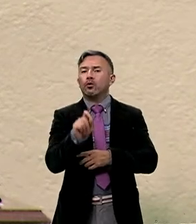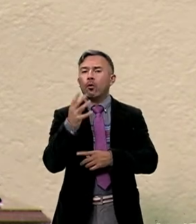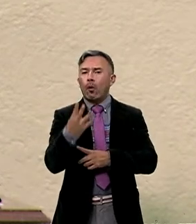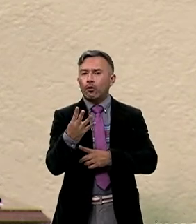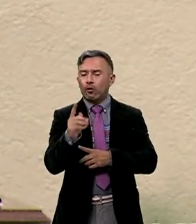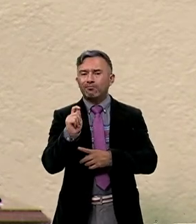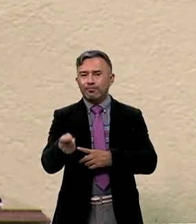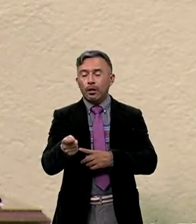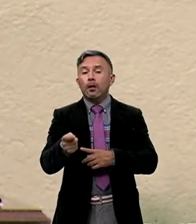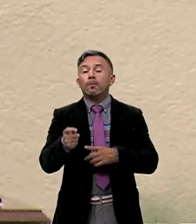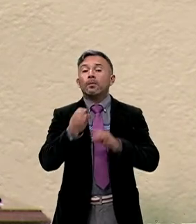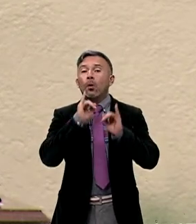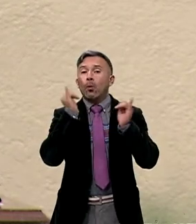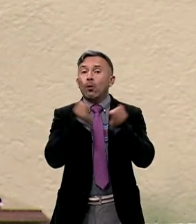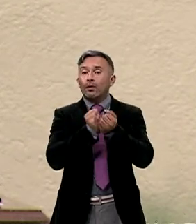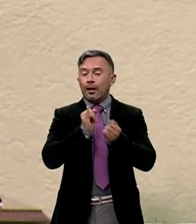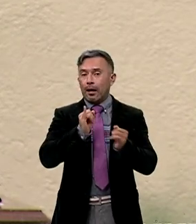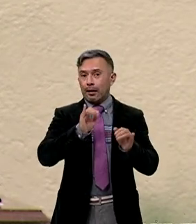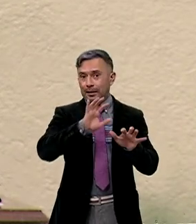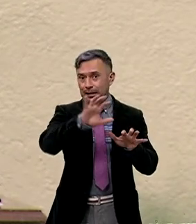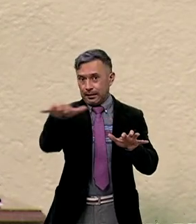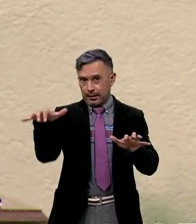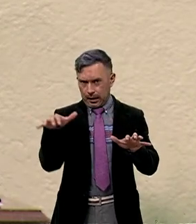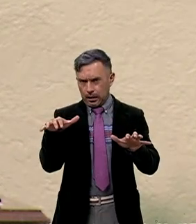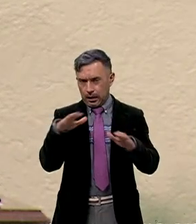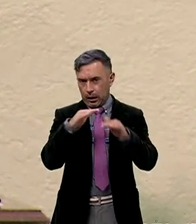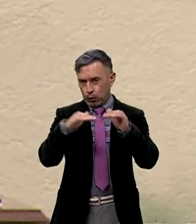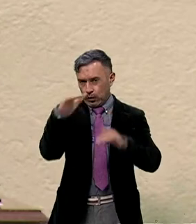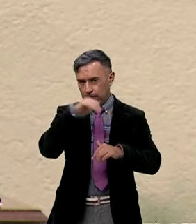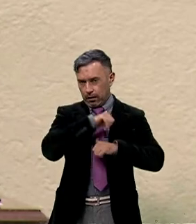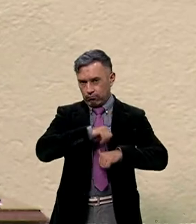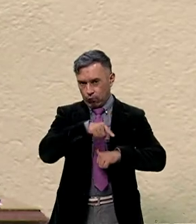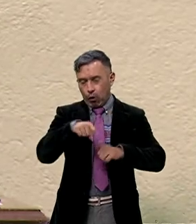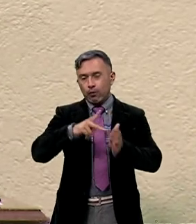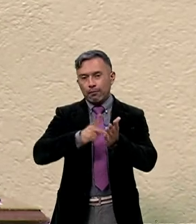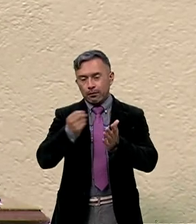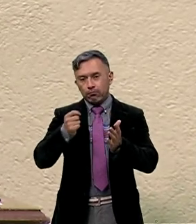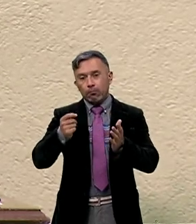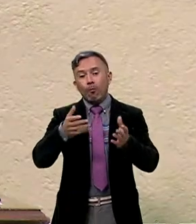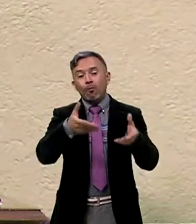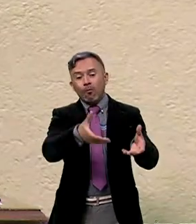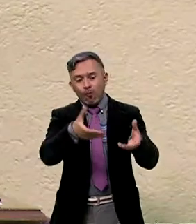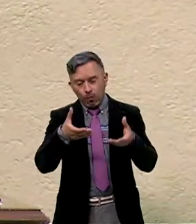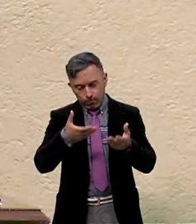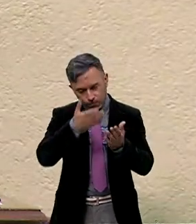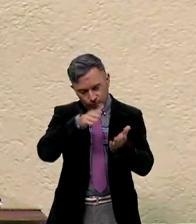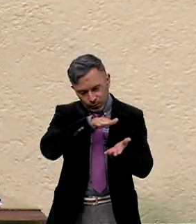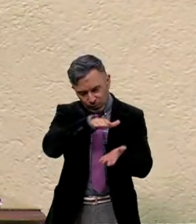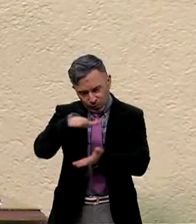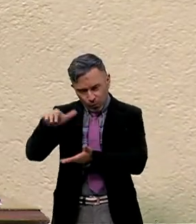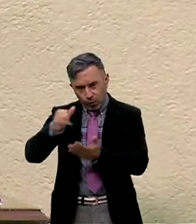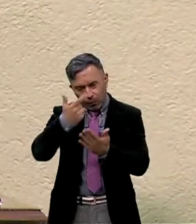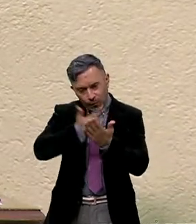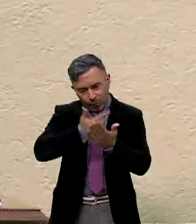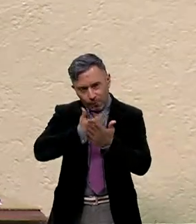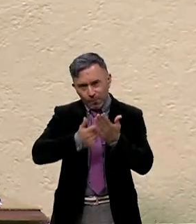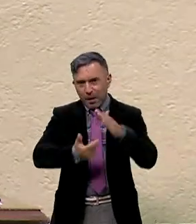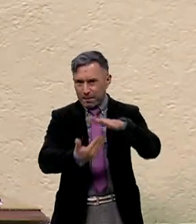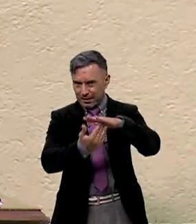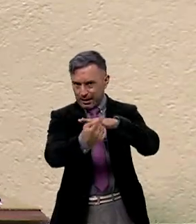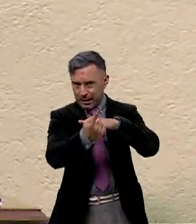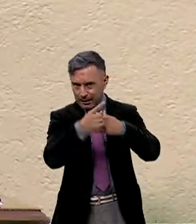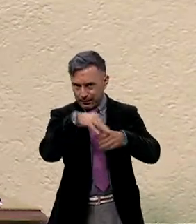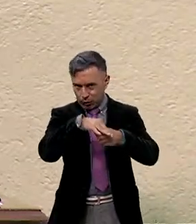que queda ejecutivas realizarán nuevamente discutir el cómputo de las opiniones emitidas en las mesas receptoras